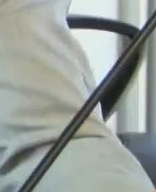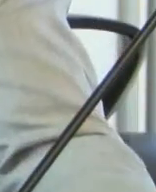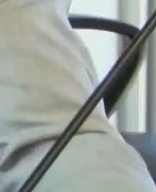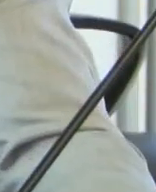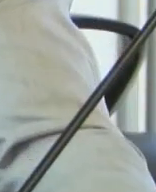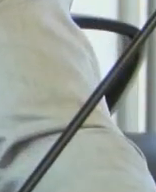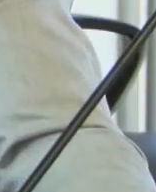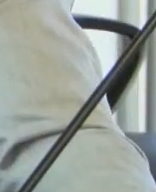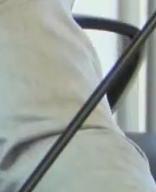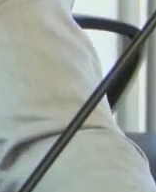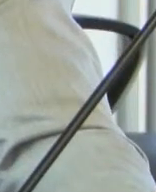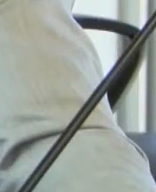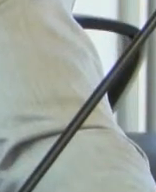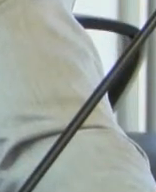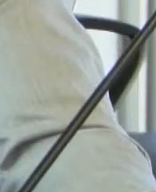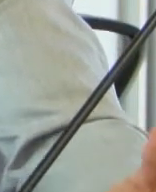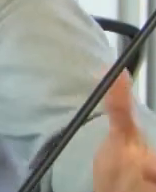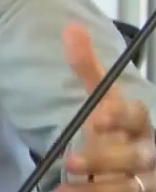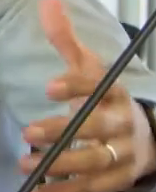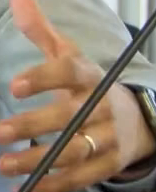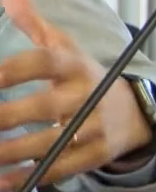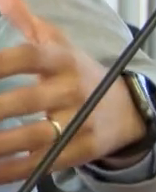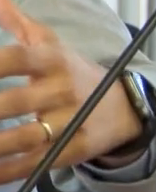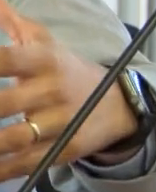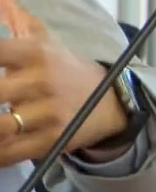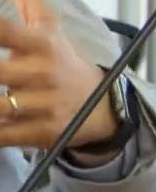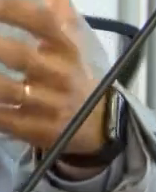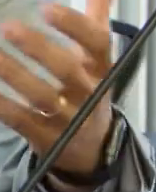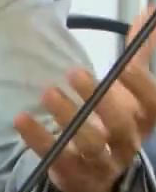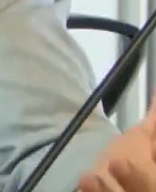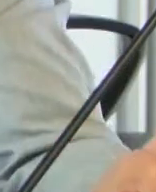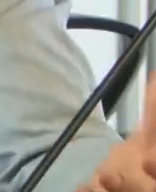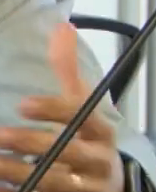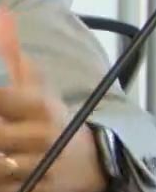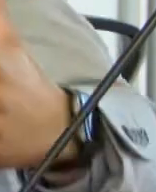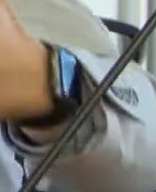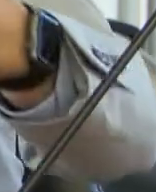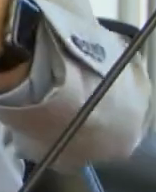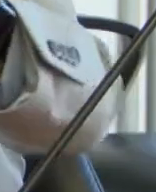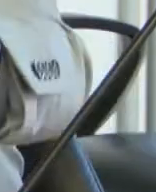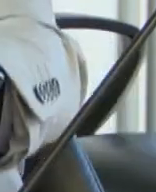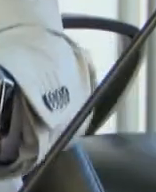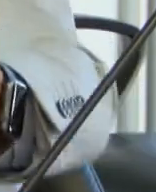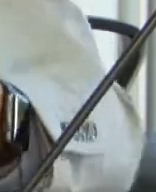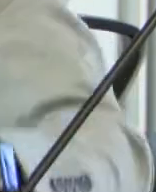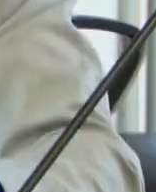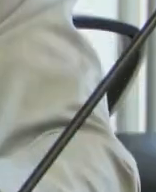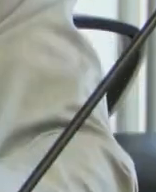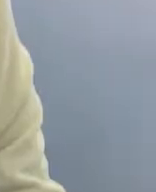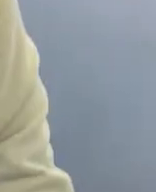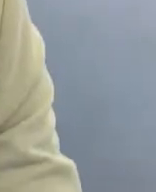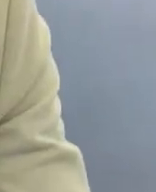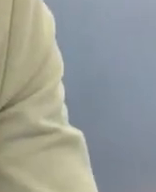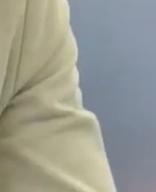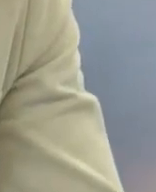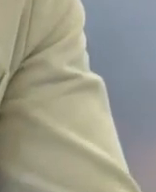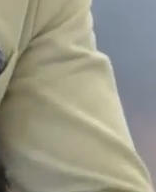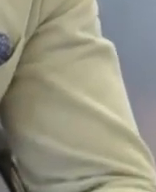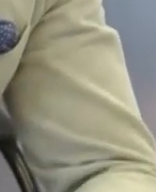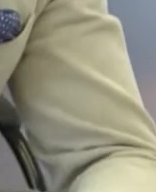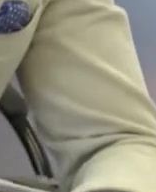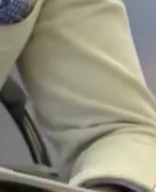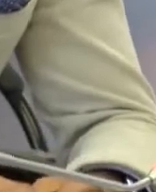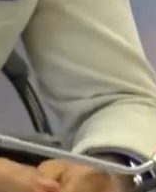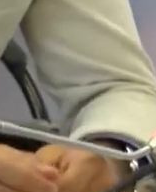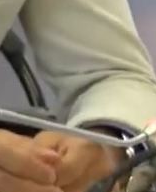debe ingresar este deportista? ¿Cuáles son, no solo sus resultados, sino a qué proyecta este deportista? Tras las